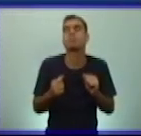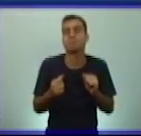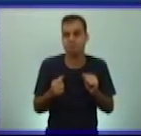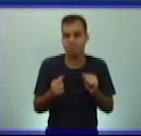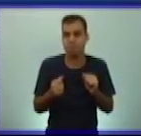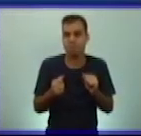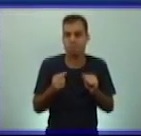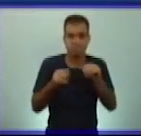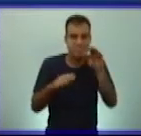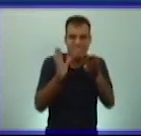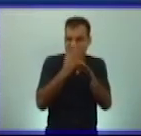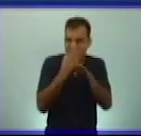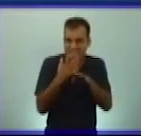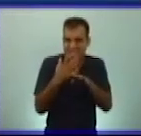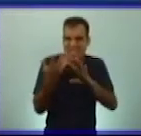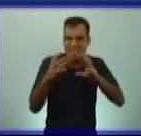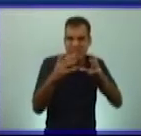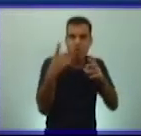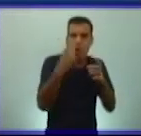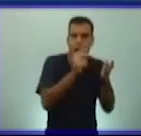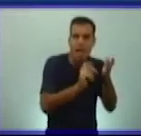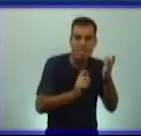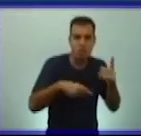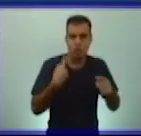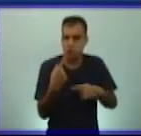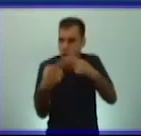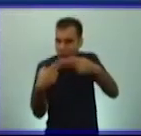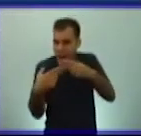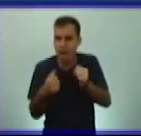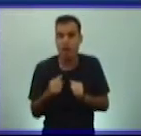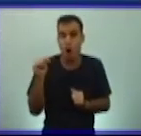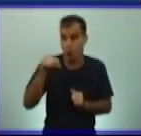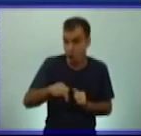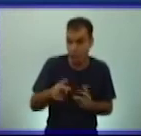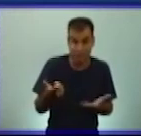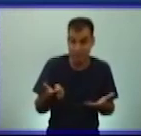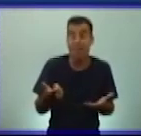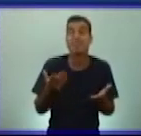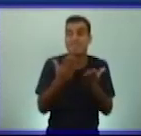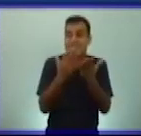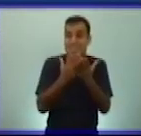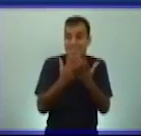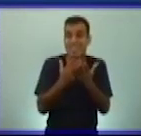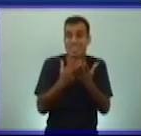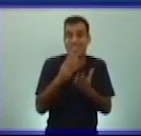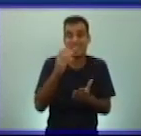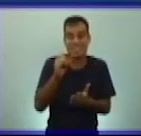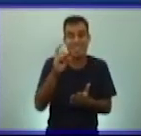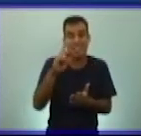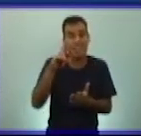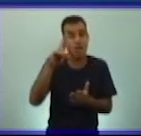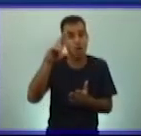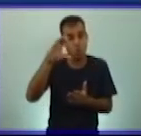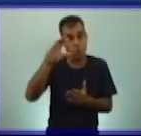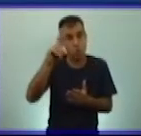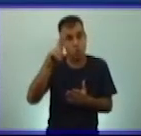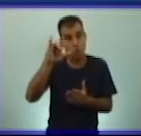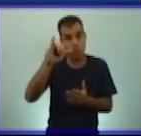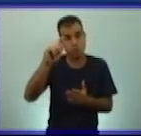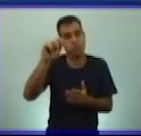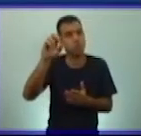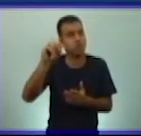los tipos de ejercicios que vamos a estar estudiando. Hoy estamos estudiando el circuito inductivo capacitivo.